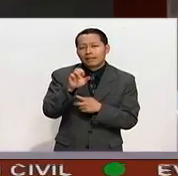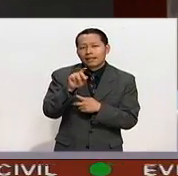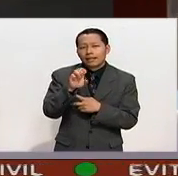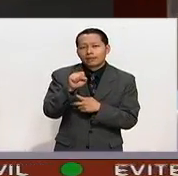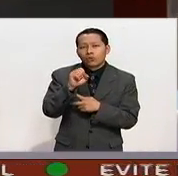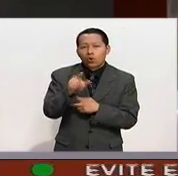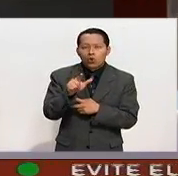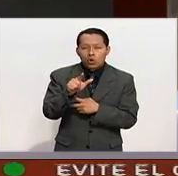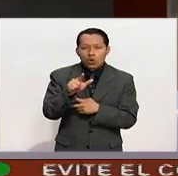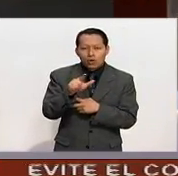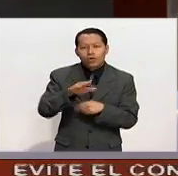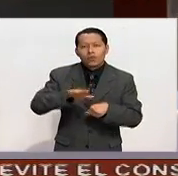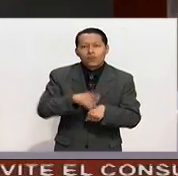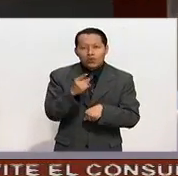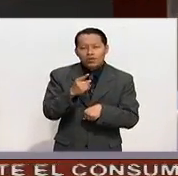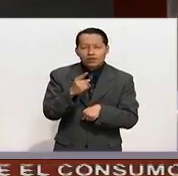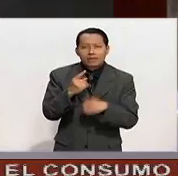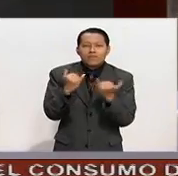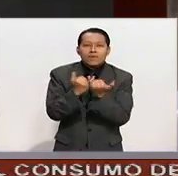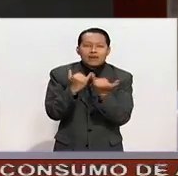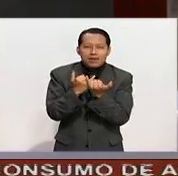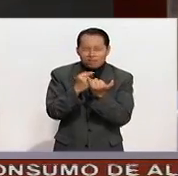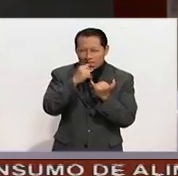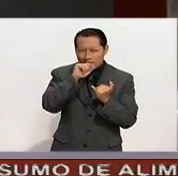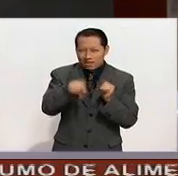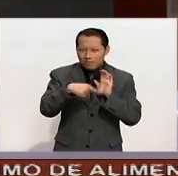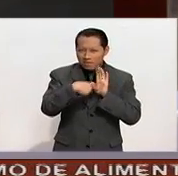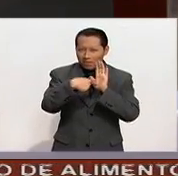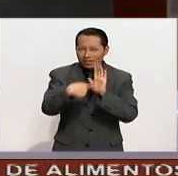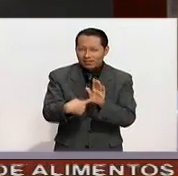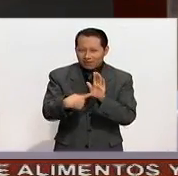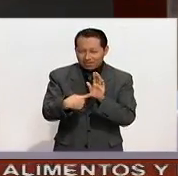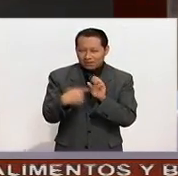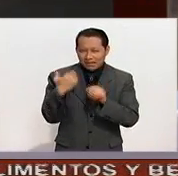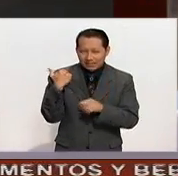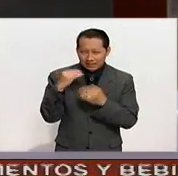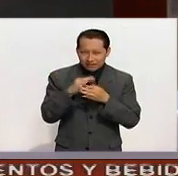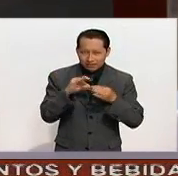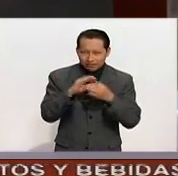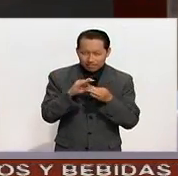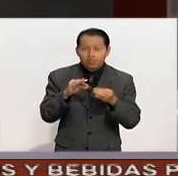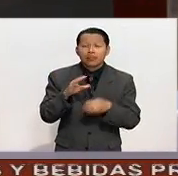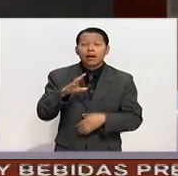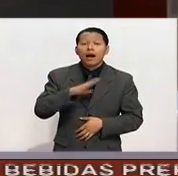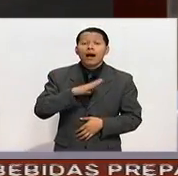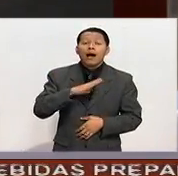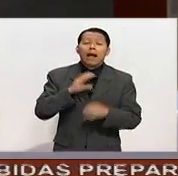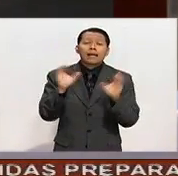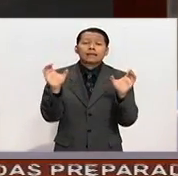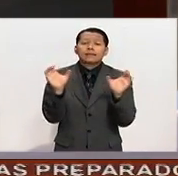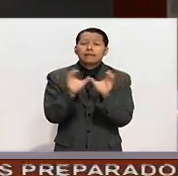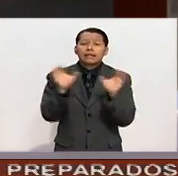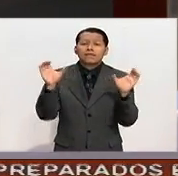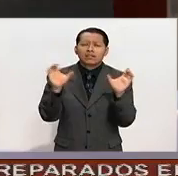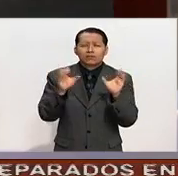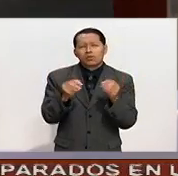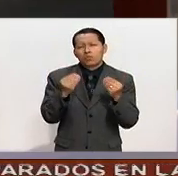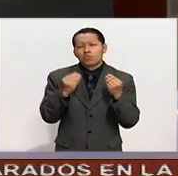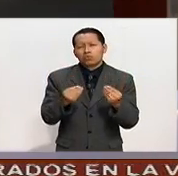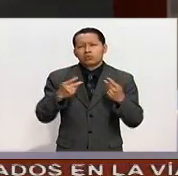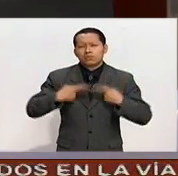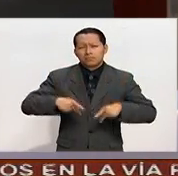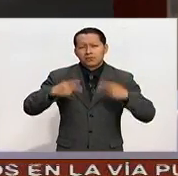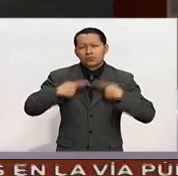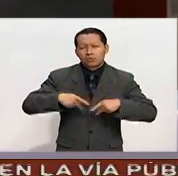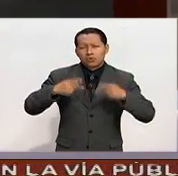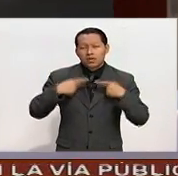porque como ya le presentamos en esta pasada nota, se entregó la certificación a muchísimas